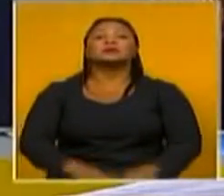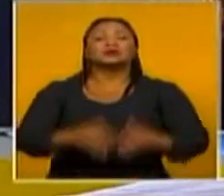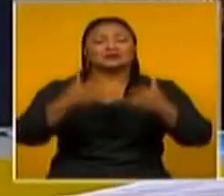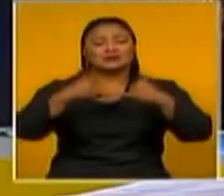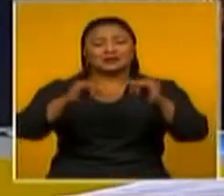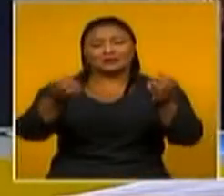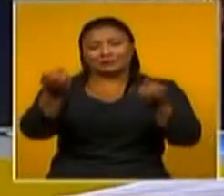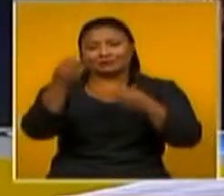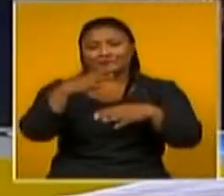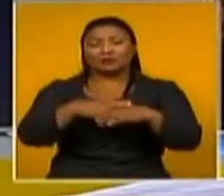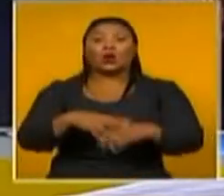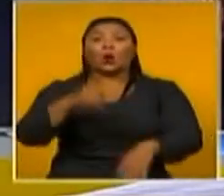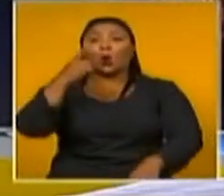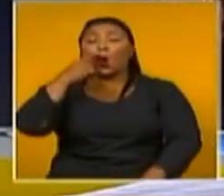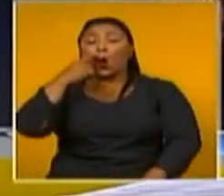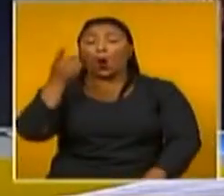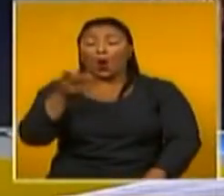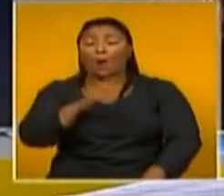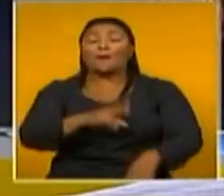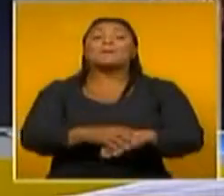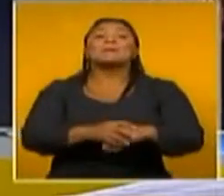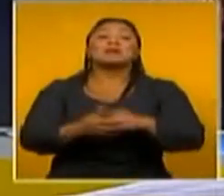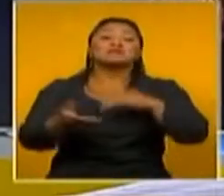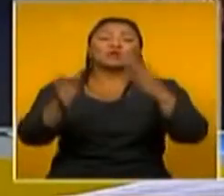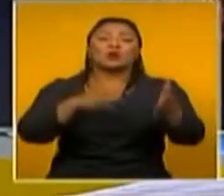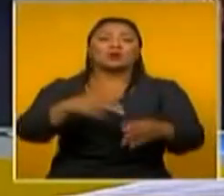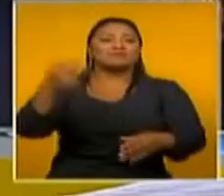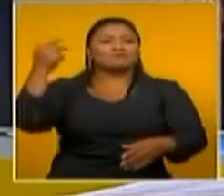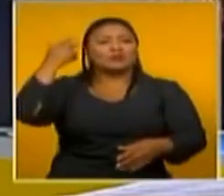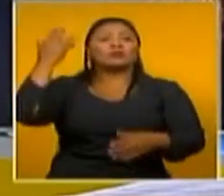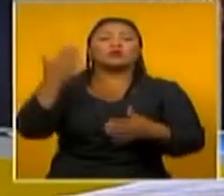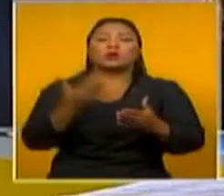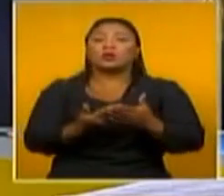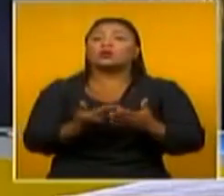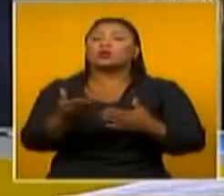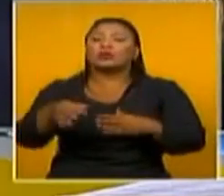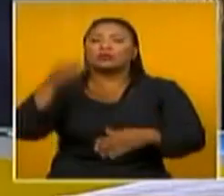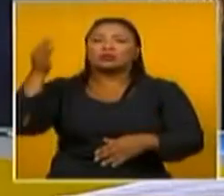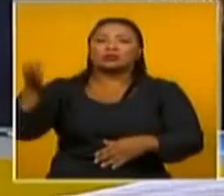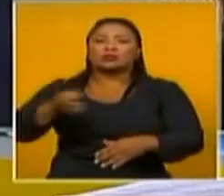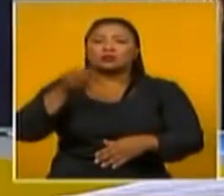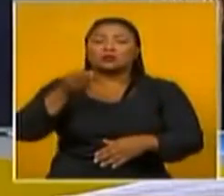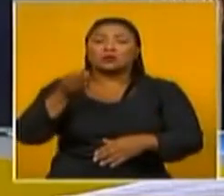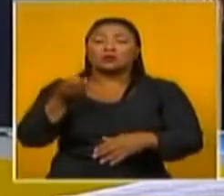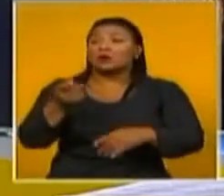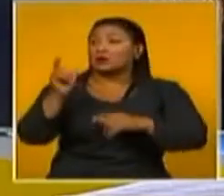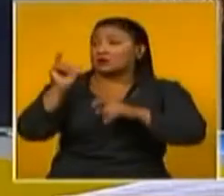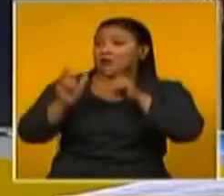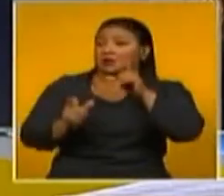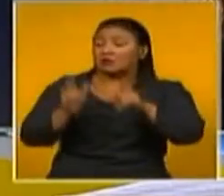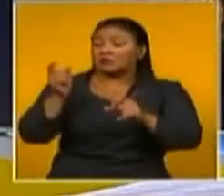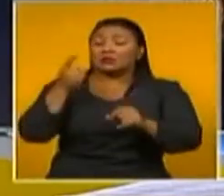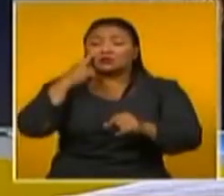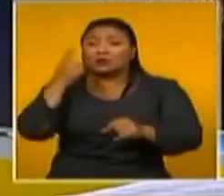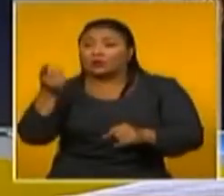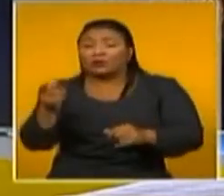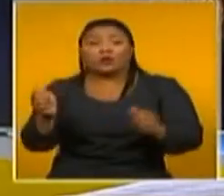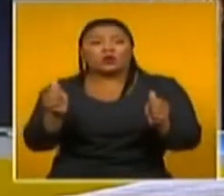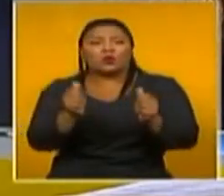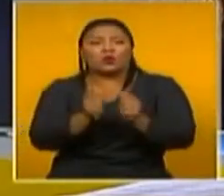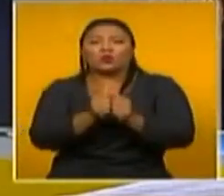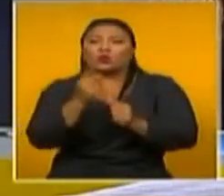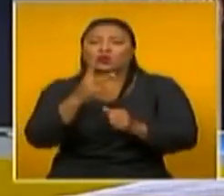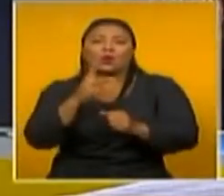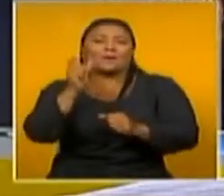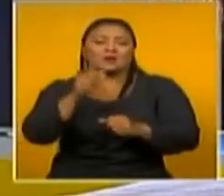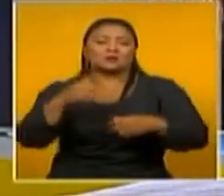Seguimos informando, un hombre fue asesinado a tiros en la cooperativa Ismael Pérez en Durán. Según moradores, iba acompañado de dos sujetos